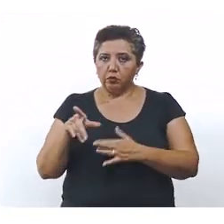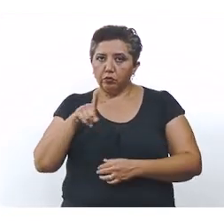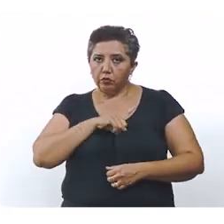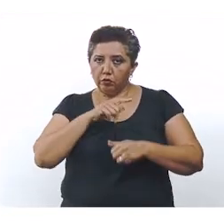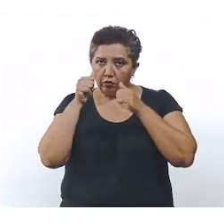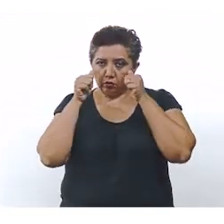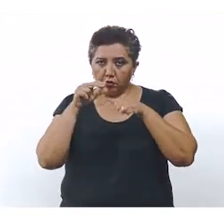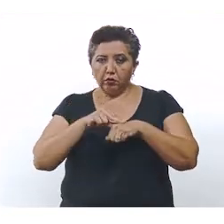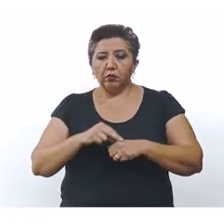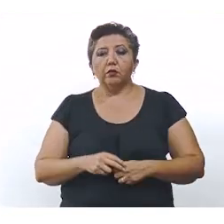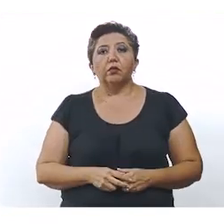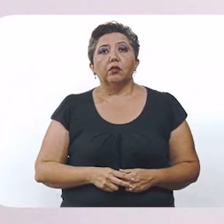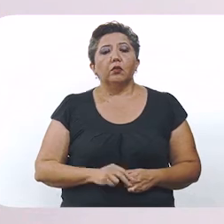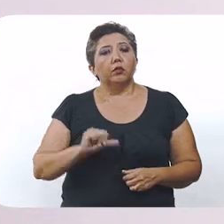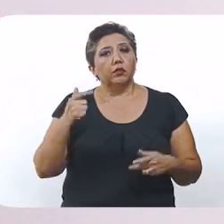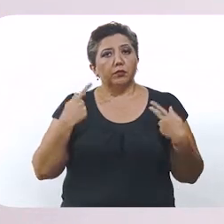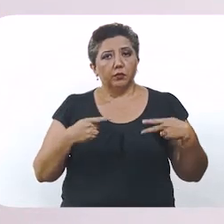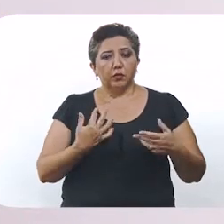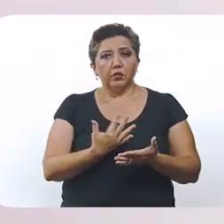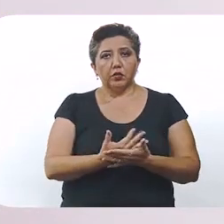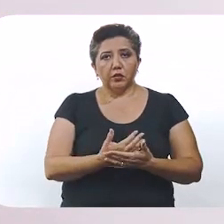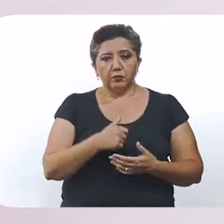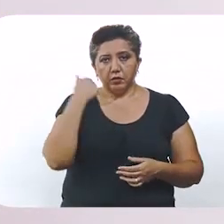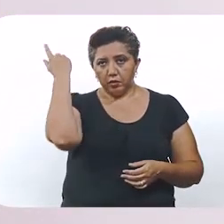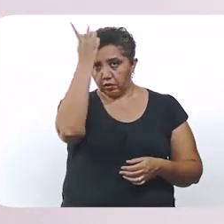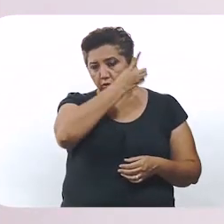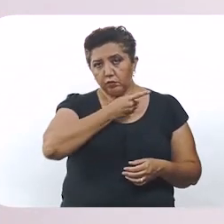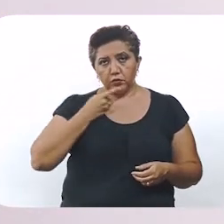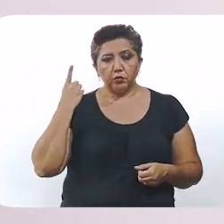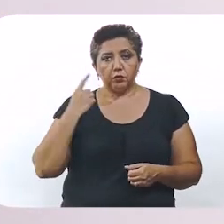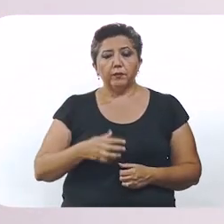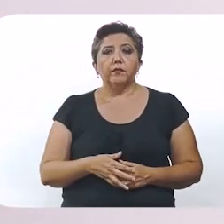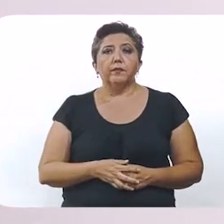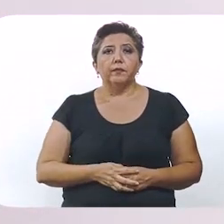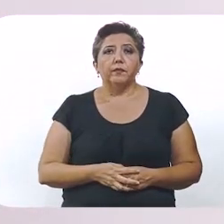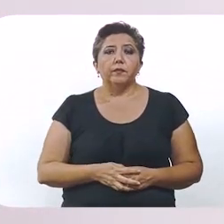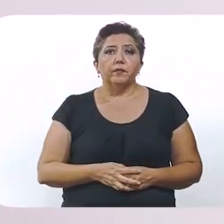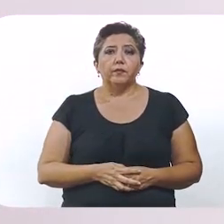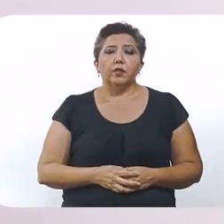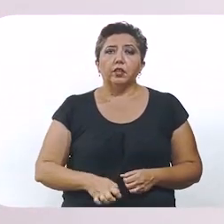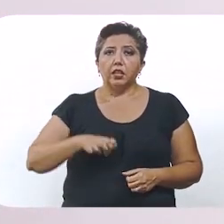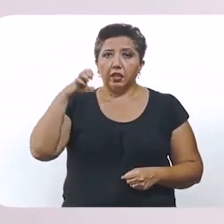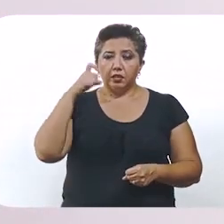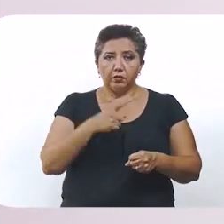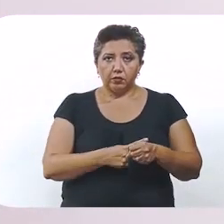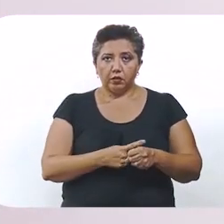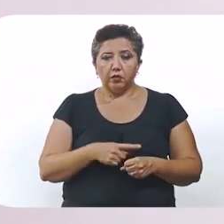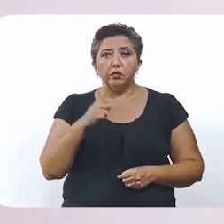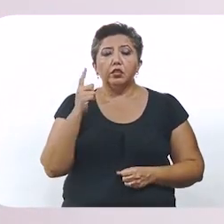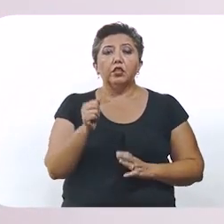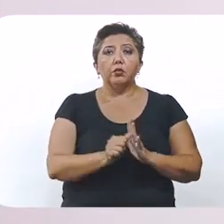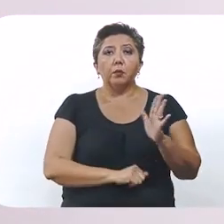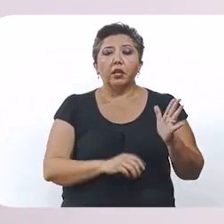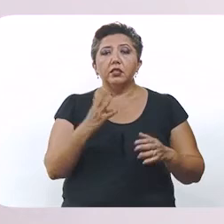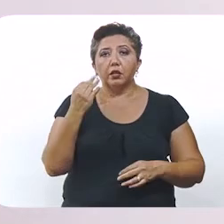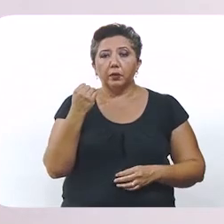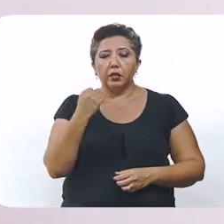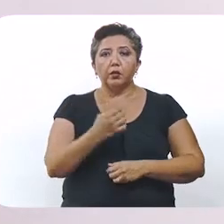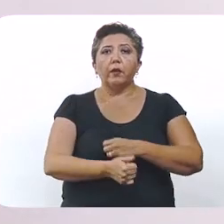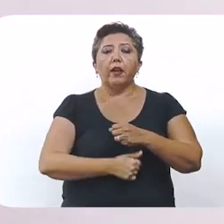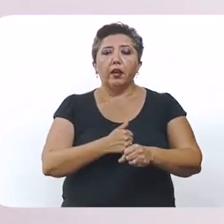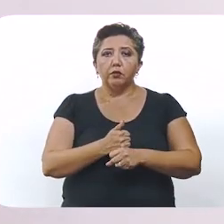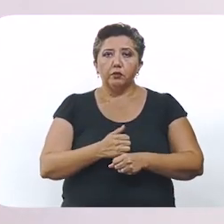públicos y en aislamiento total. Hay otros pacientes a la espera de diagnóstico. El rango de edad de los casos es de 1 mes